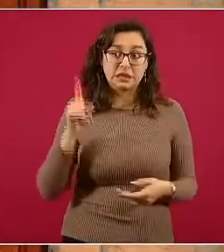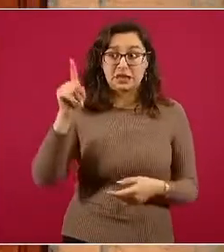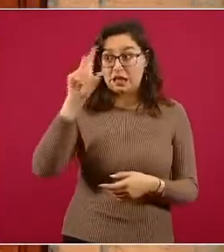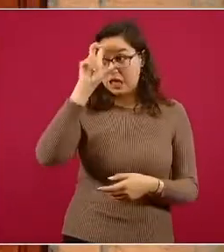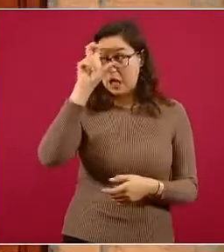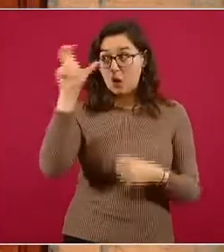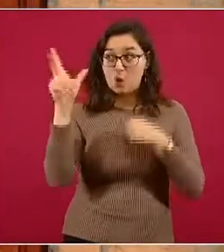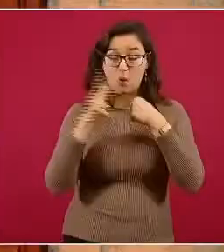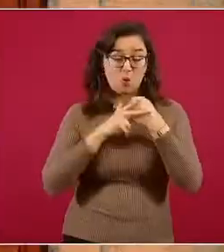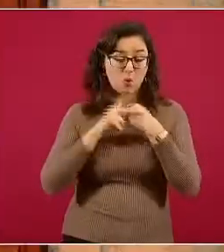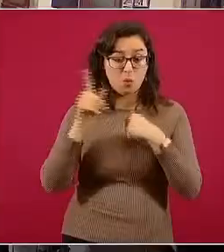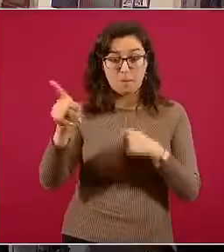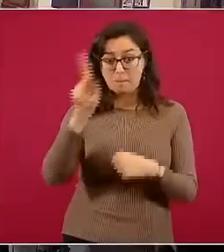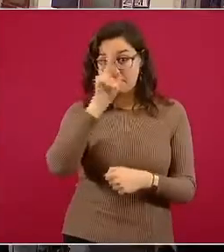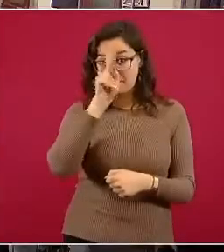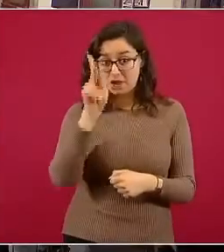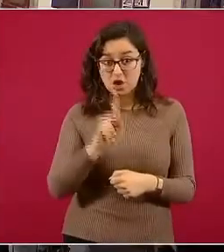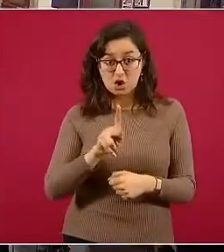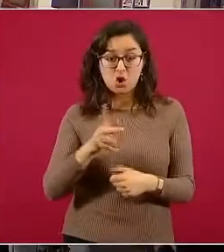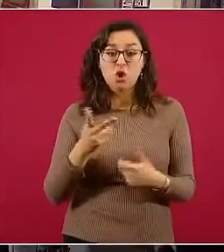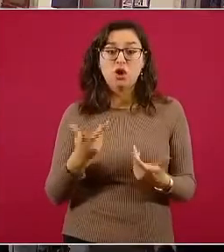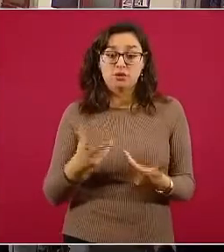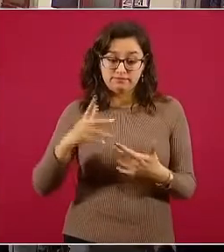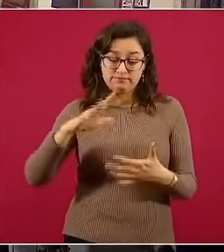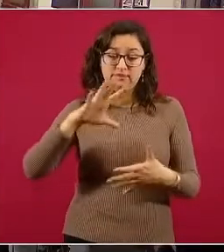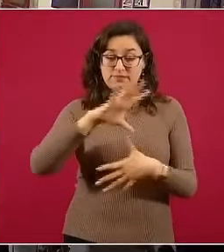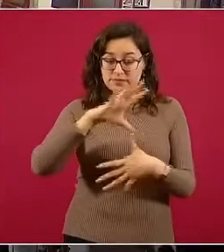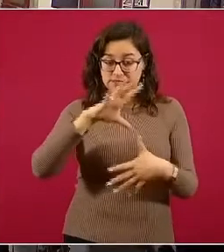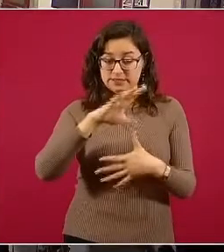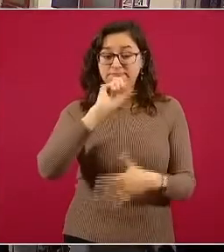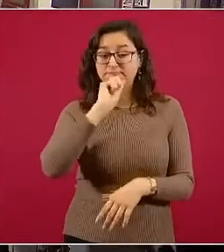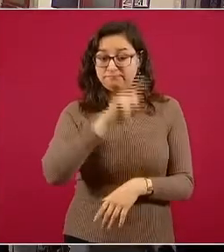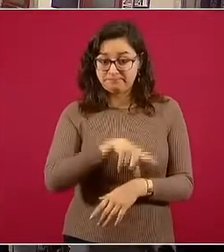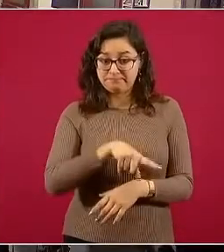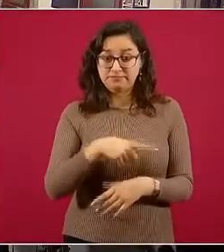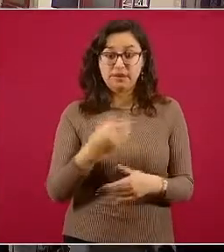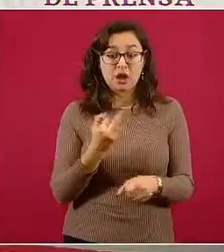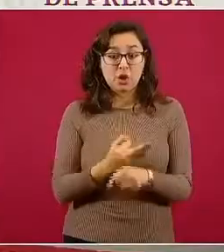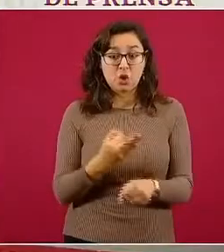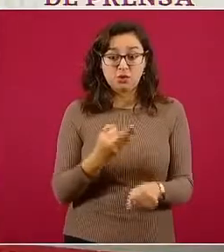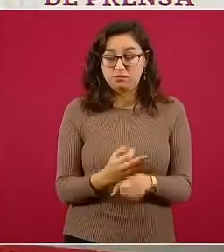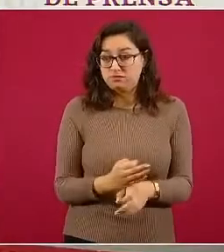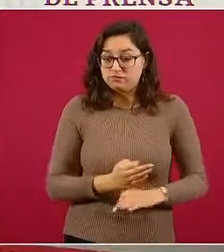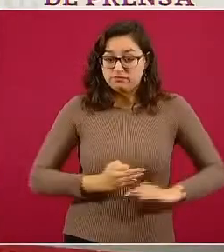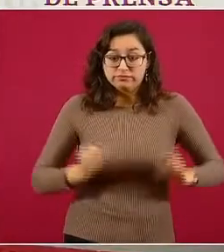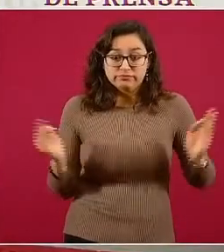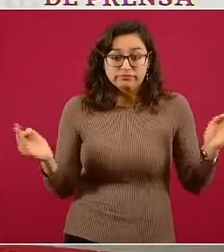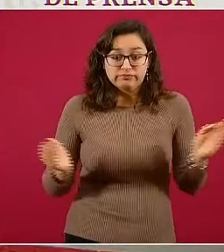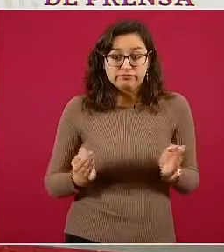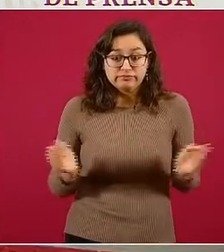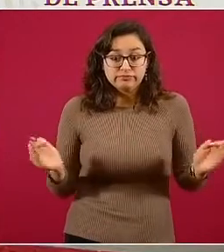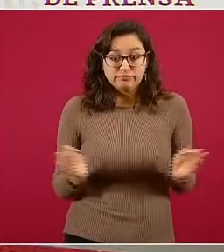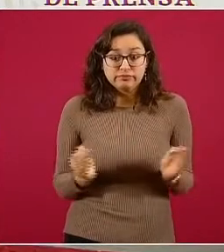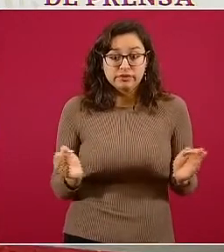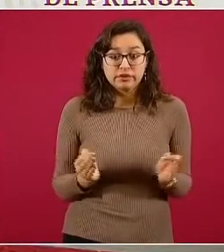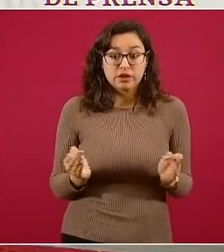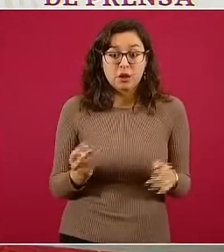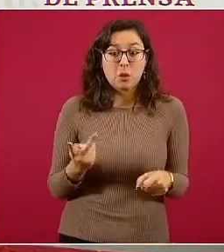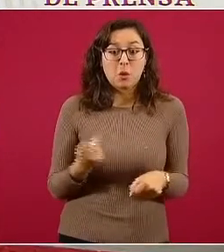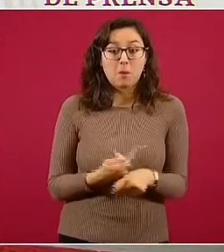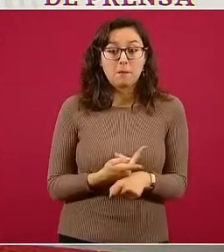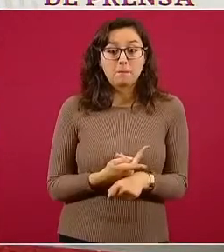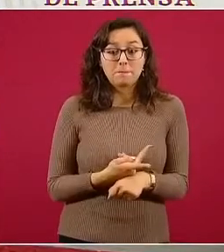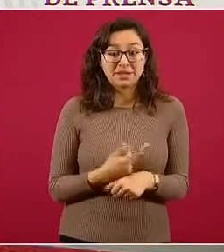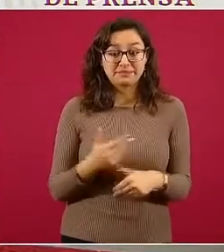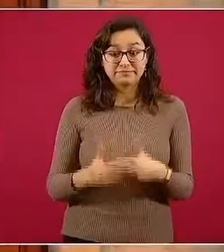europeo y en la región de las Américas. Estamos en temporada invernal, en la medida que van avanzando los días